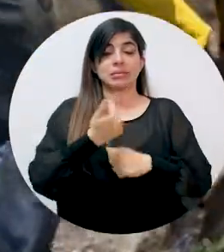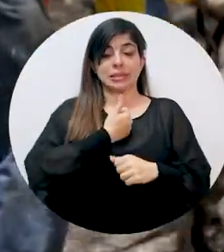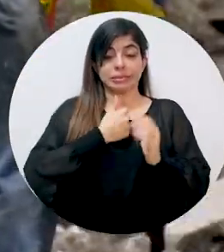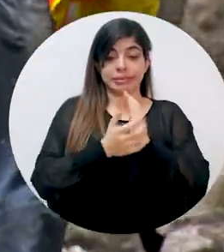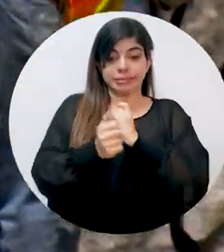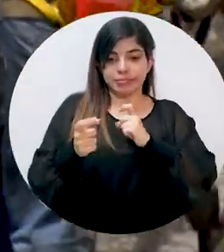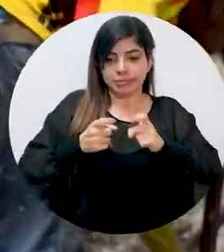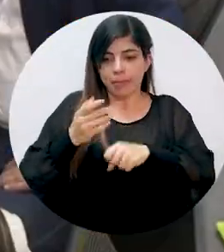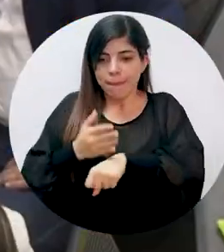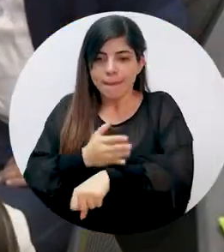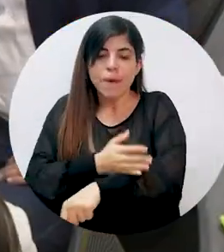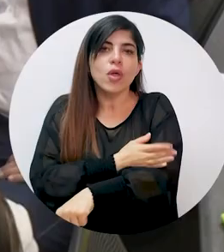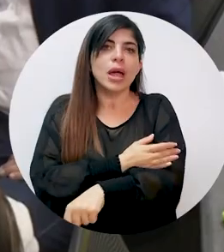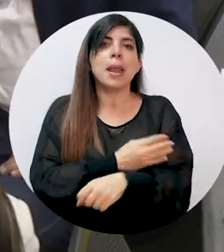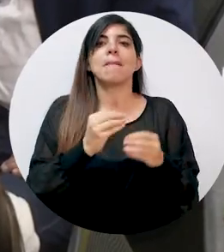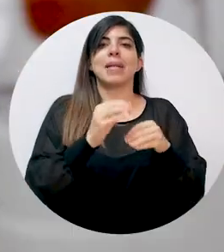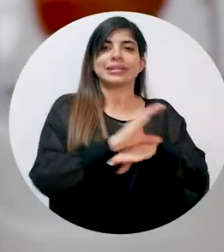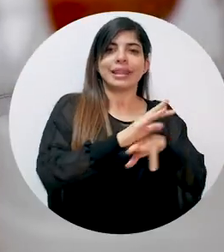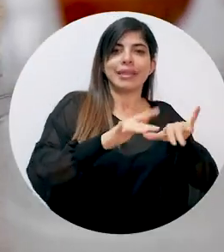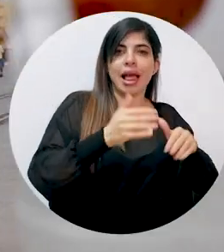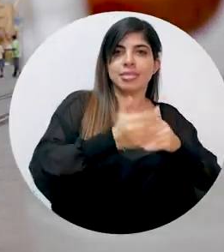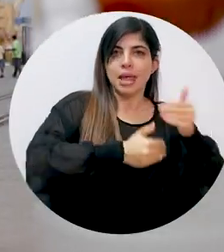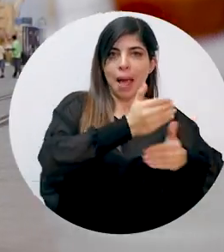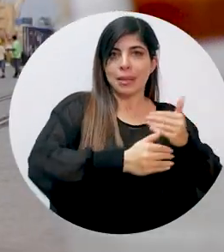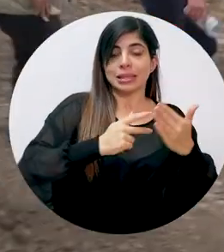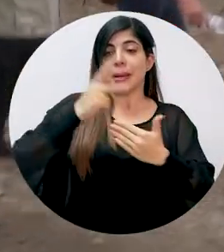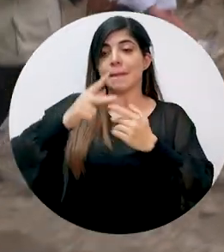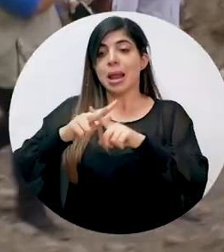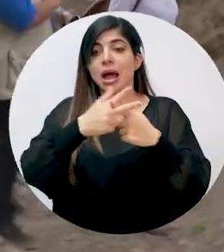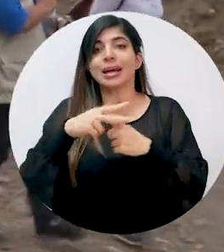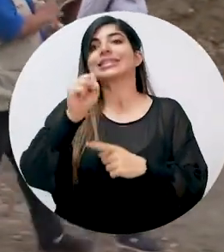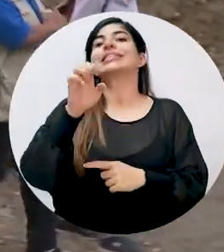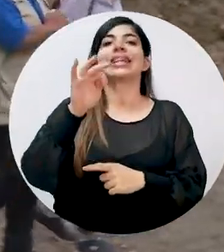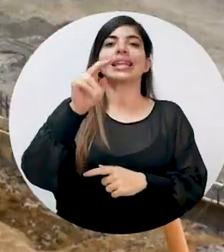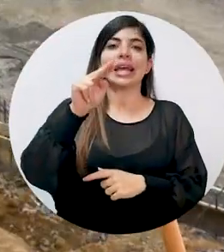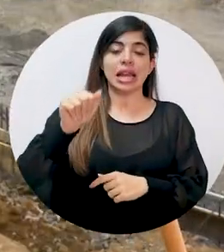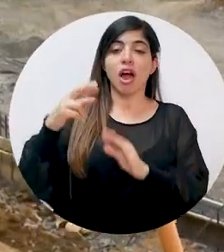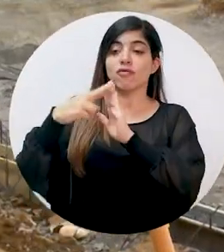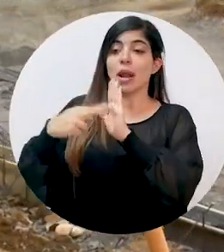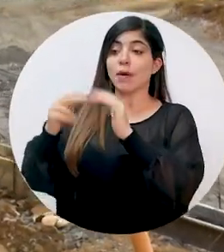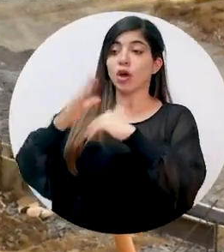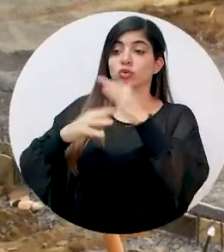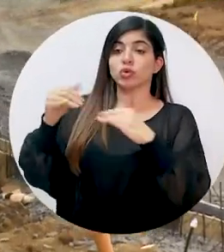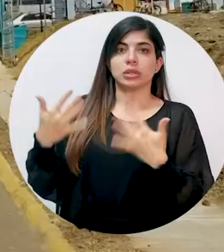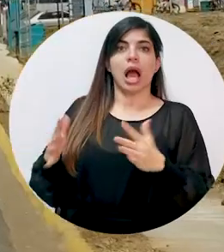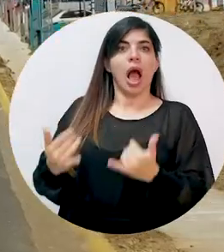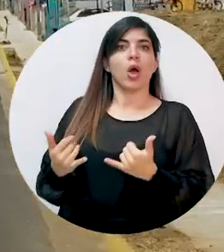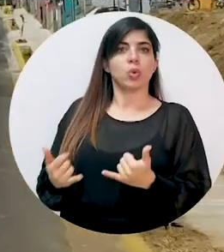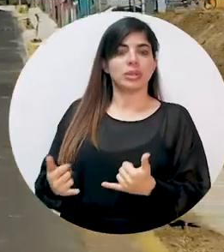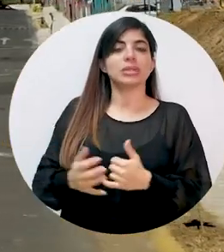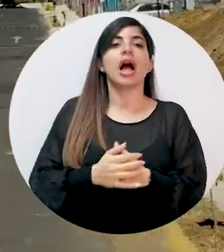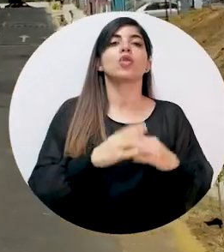Mejoramos nuestras capacidades en modernización, digitalización de trámites, plan remedial de Setena, actualización de reglamentos de